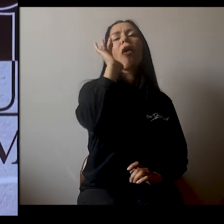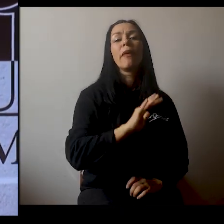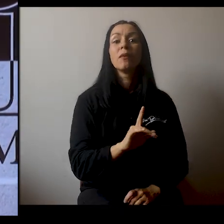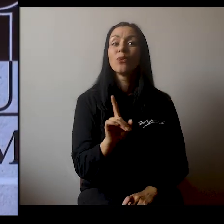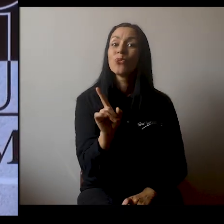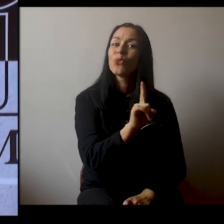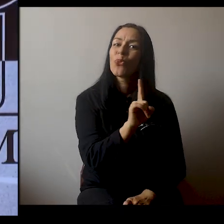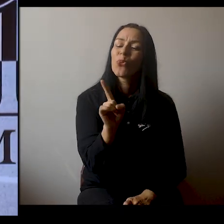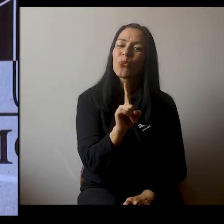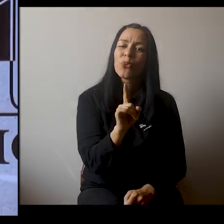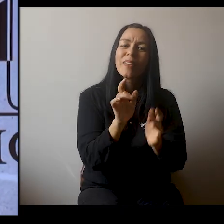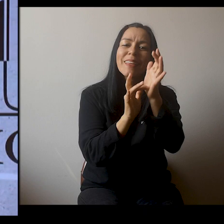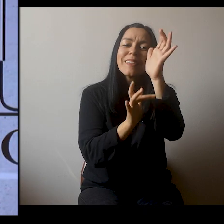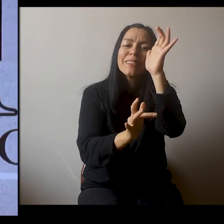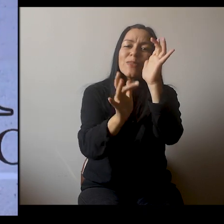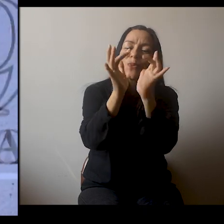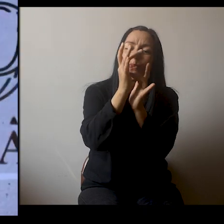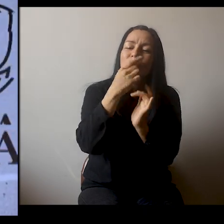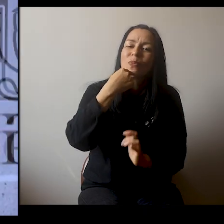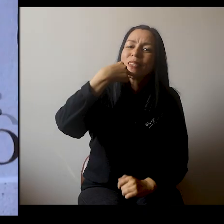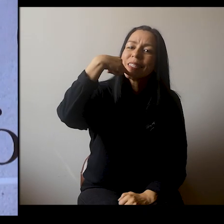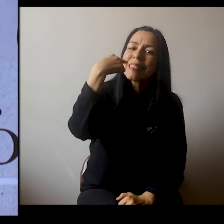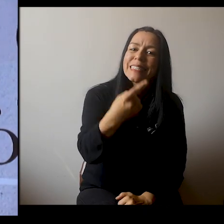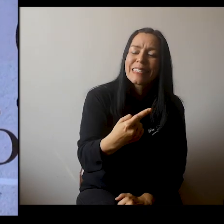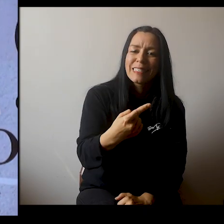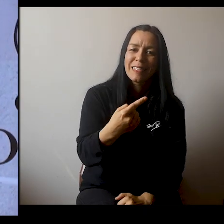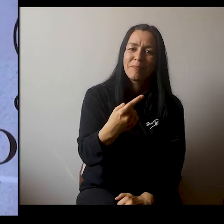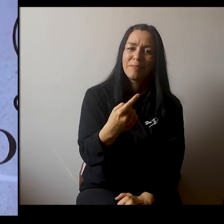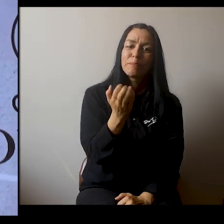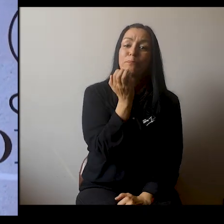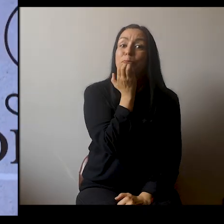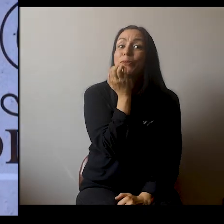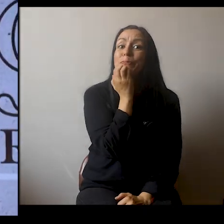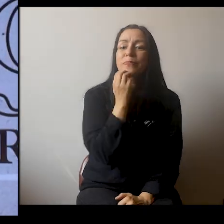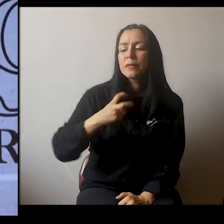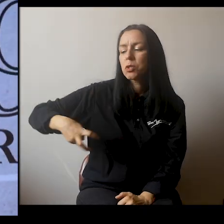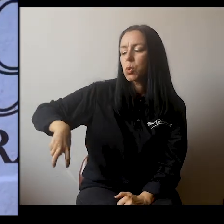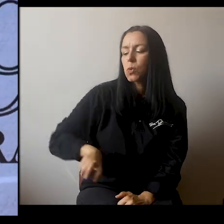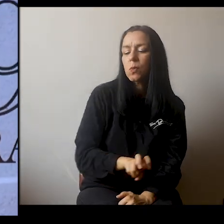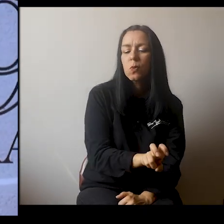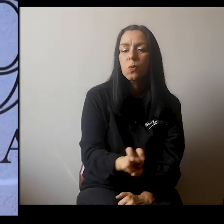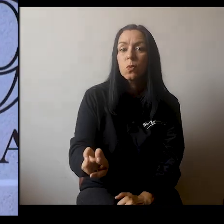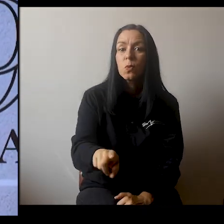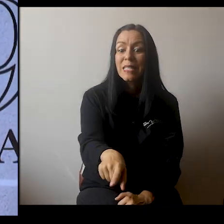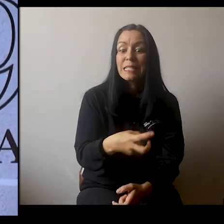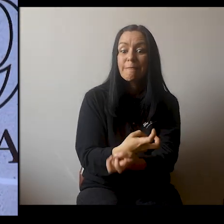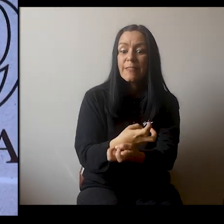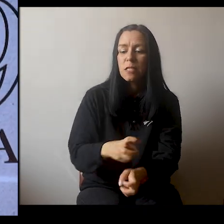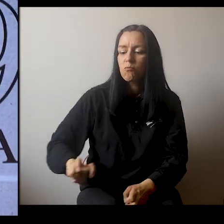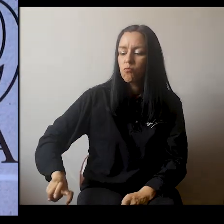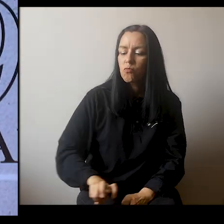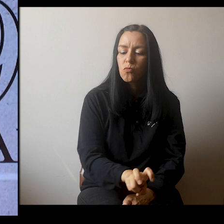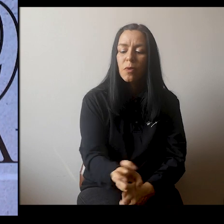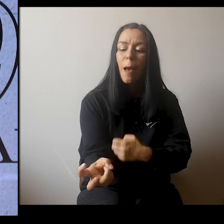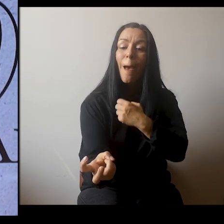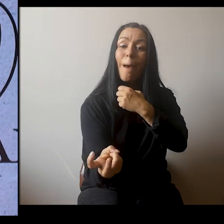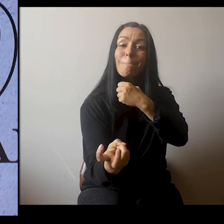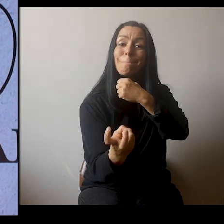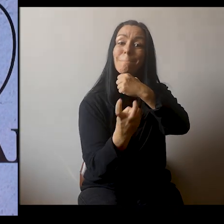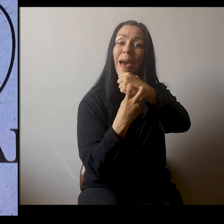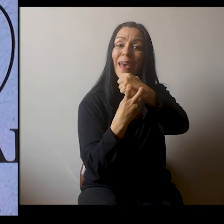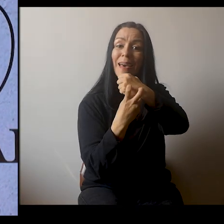bacterias. Lo que Jesús aquí está diciendo es, si una serpiente